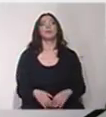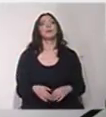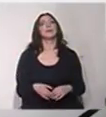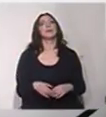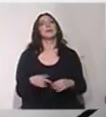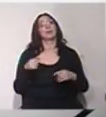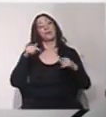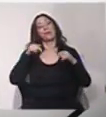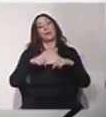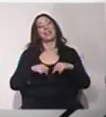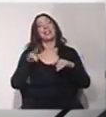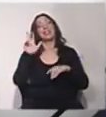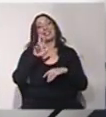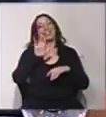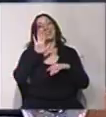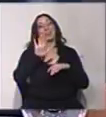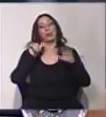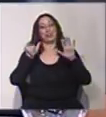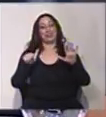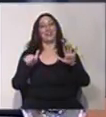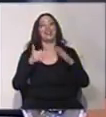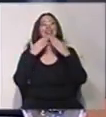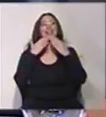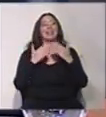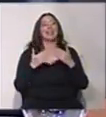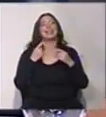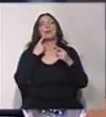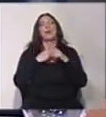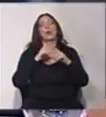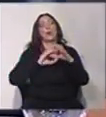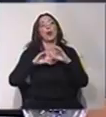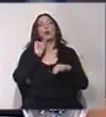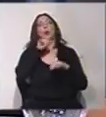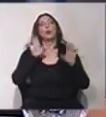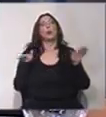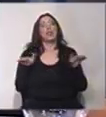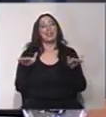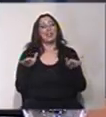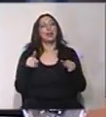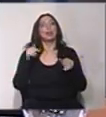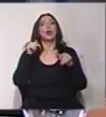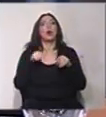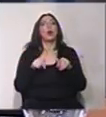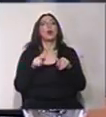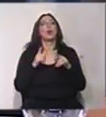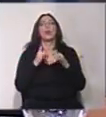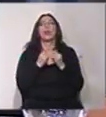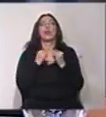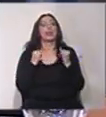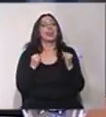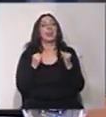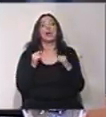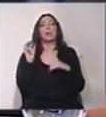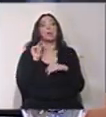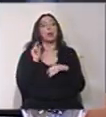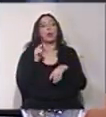Señores de 3356, gracias a los que se están comunicando a través de Twitter. Hoy va a ser un día en el cual vamos a tener poco